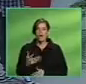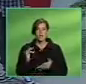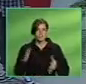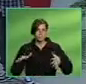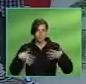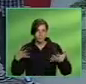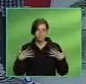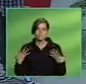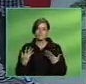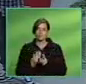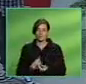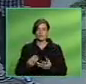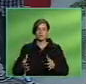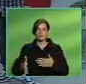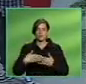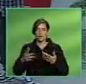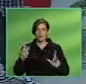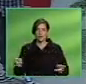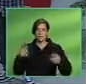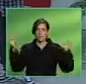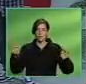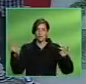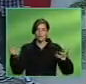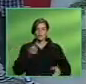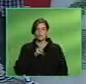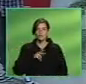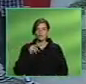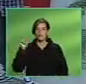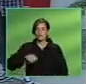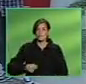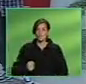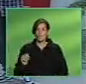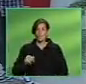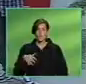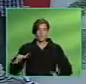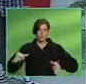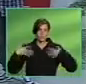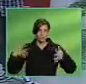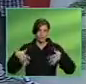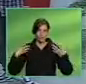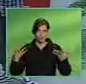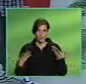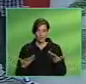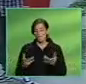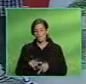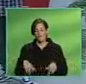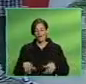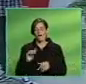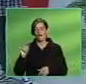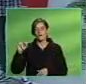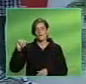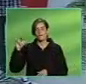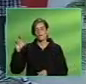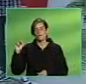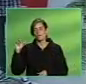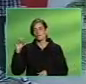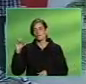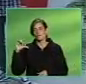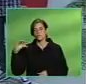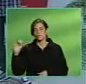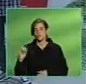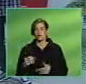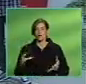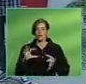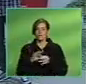lo acompañó en el cierre de su campaña. Estamos aquí hoy muy contentos en el sector Ambrosio, calle Unión,